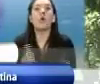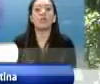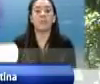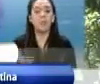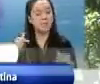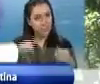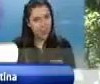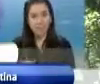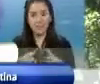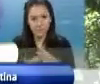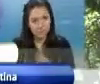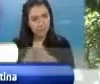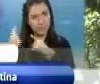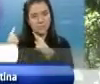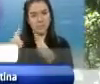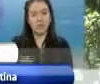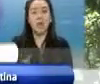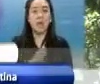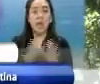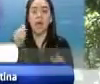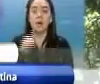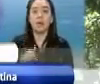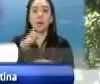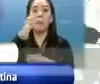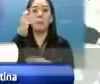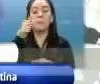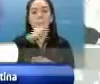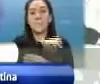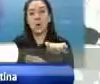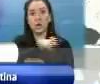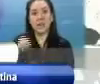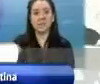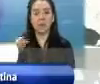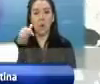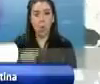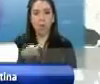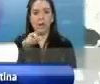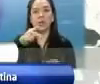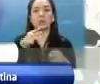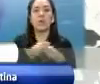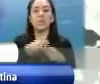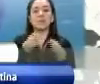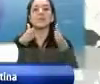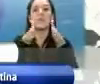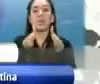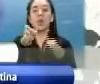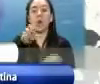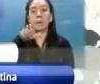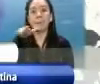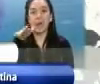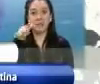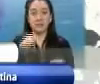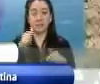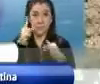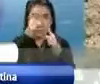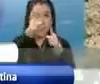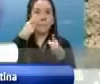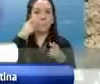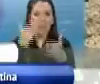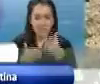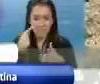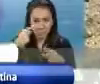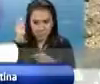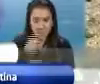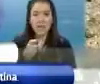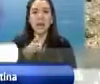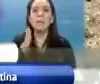La búsqueda continuó en el cementerio La Paz, El Progreso, donde el Ministerio Público sospechaba que se podía encontrar el cadáver. Se llevó